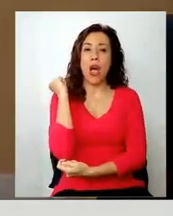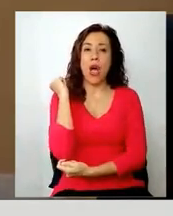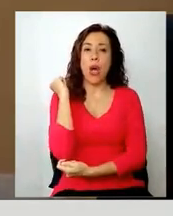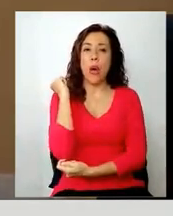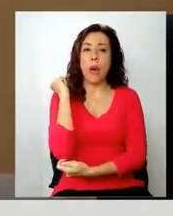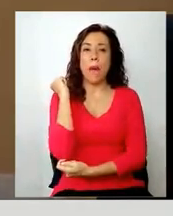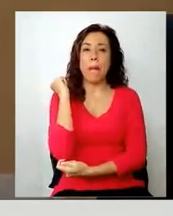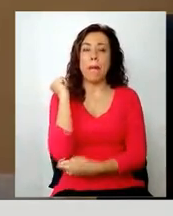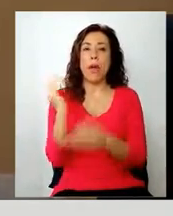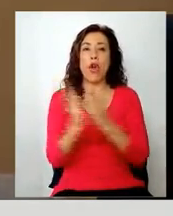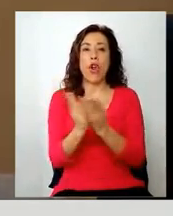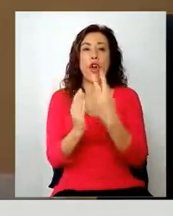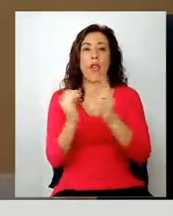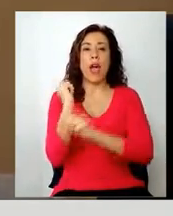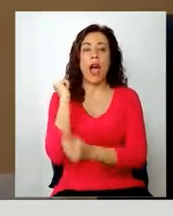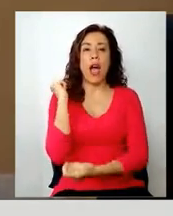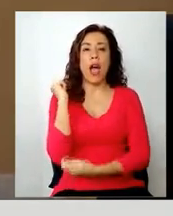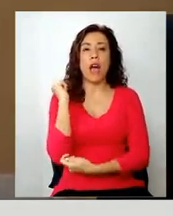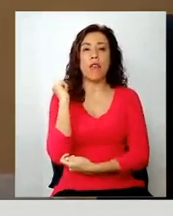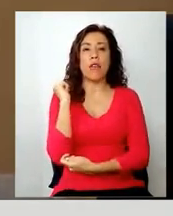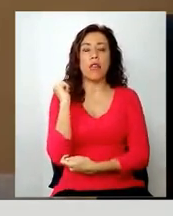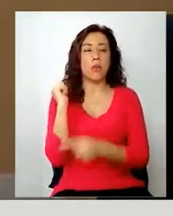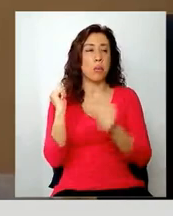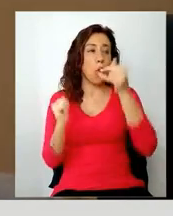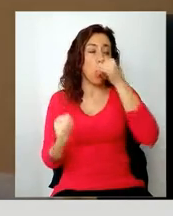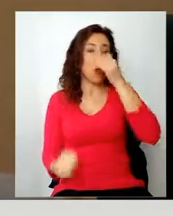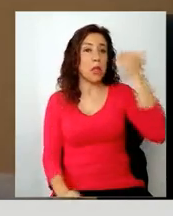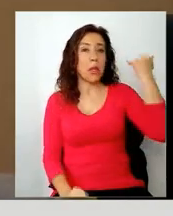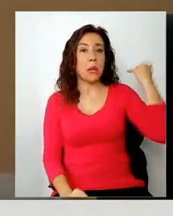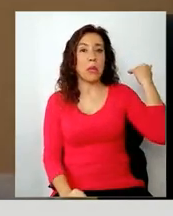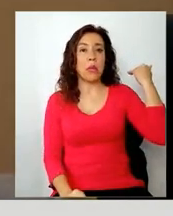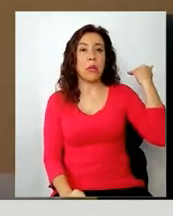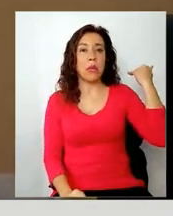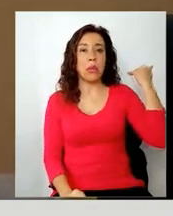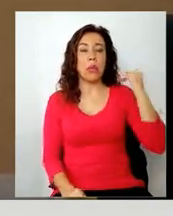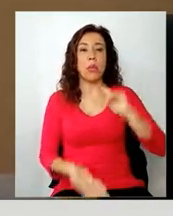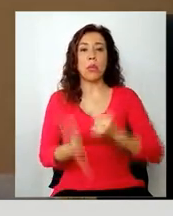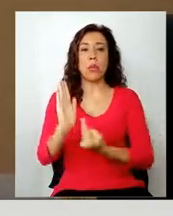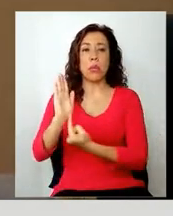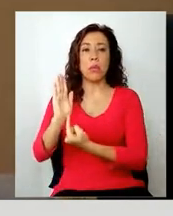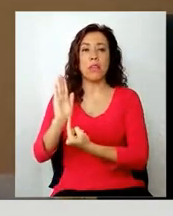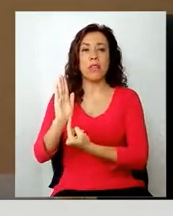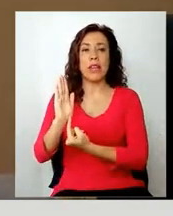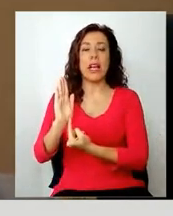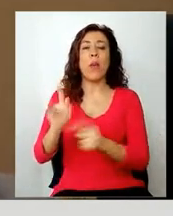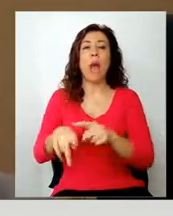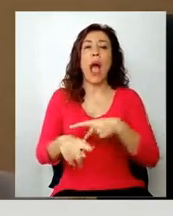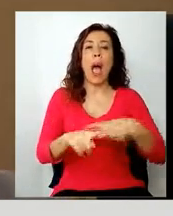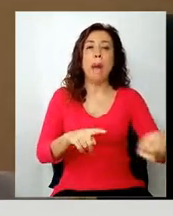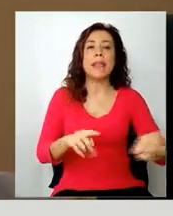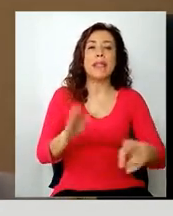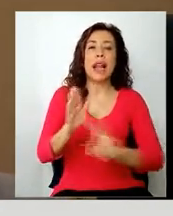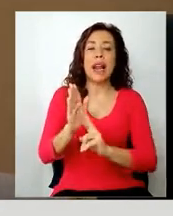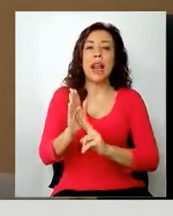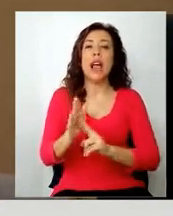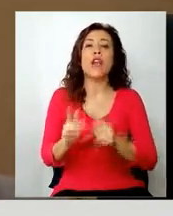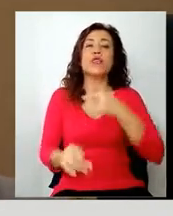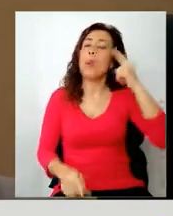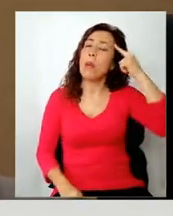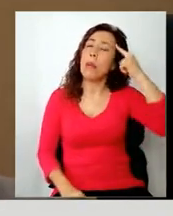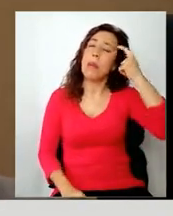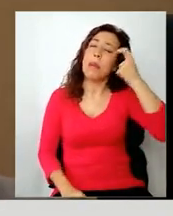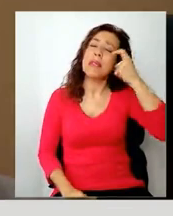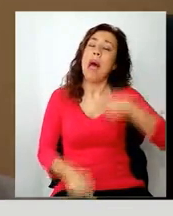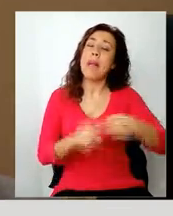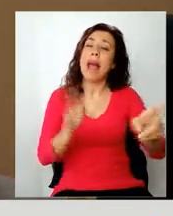de abogados hace No mucho tiempo atrás se publicaba lo siguiente como amenaza las reglas a menudo pensamos que la amenaza a las reglas decir